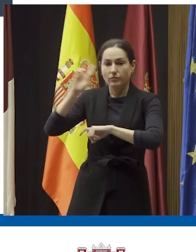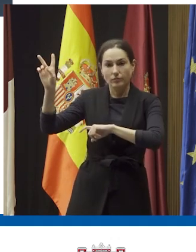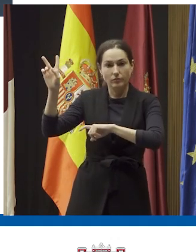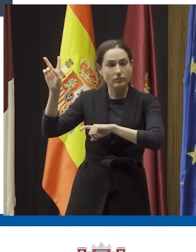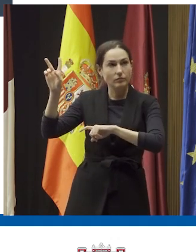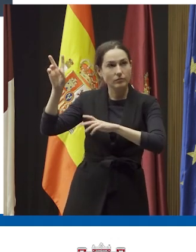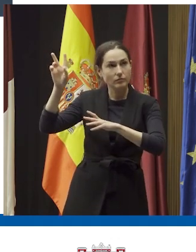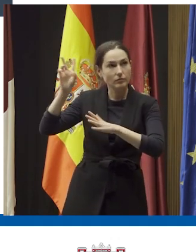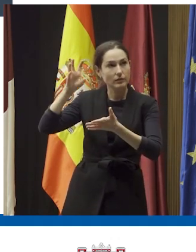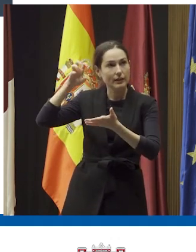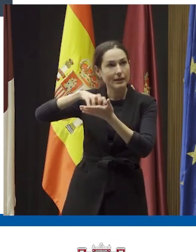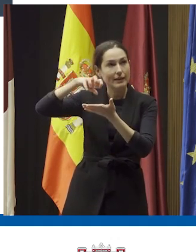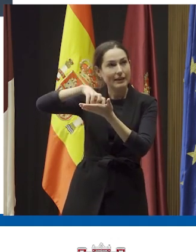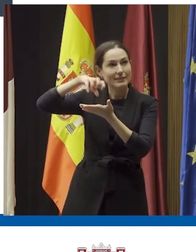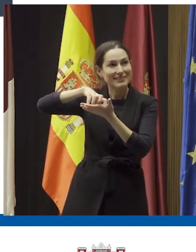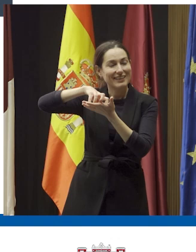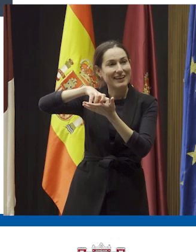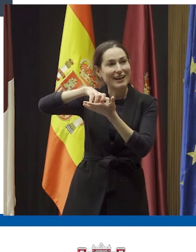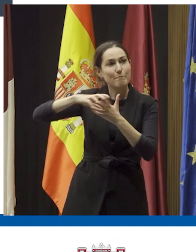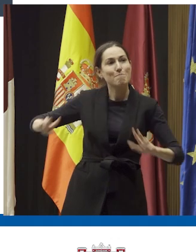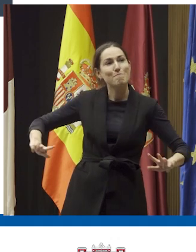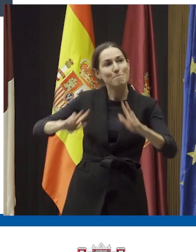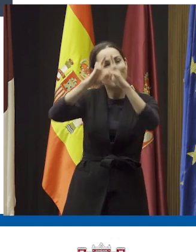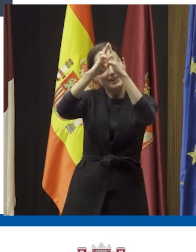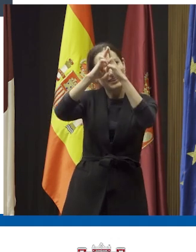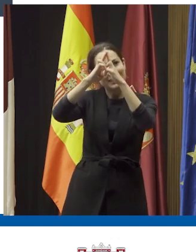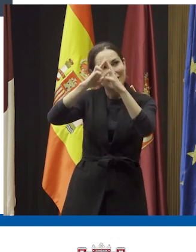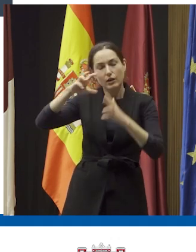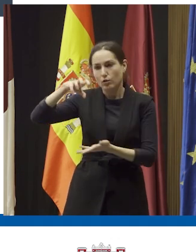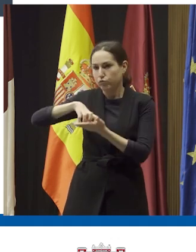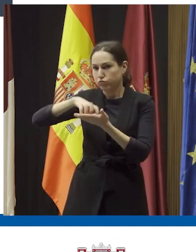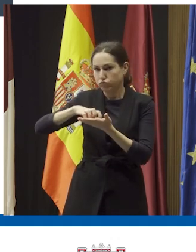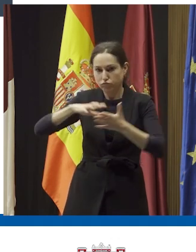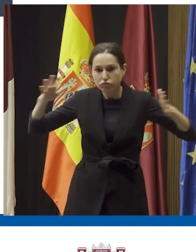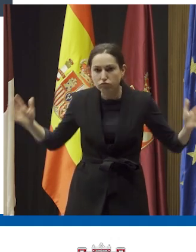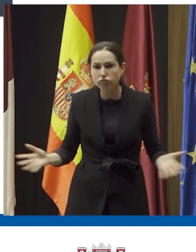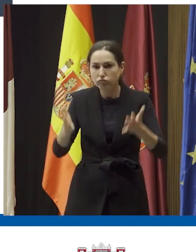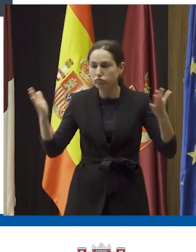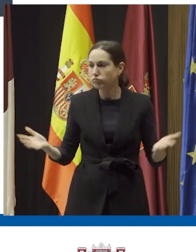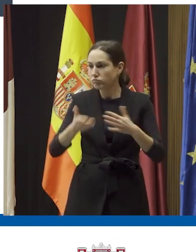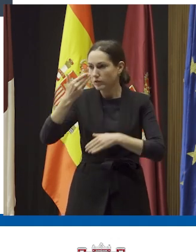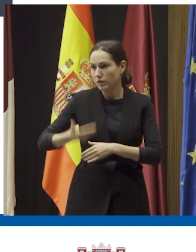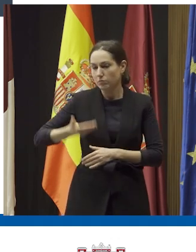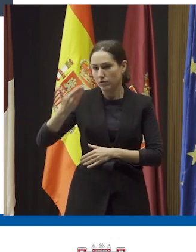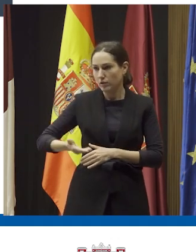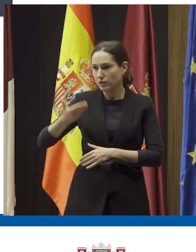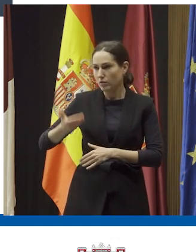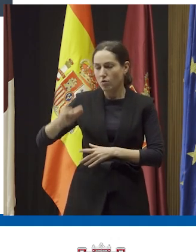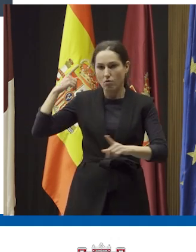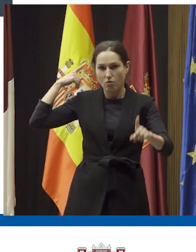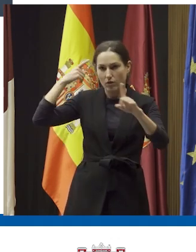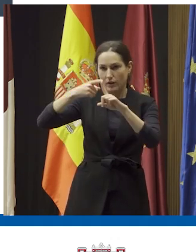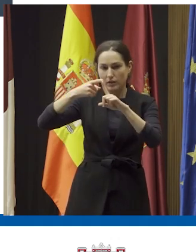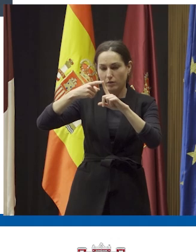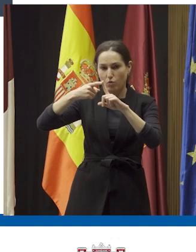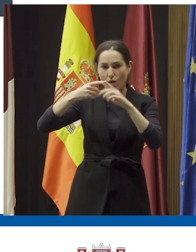el anfiteatro anatómico en París, que fue uno de los impulsos más importantes para que creciera